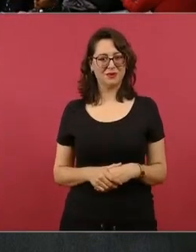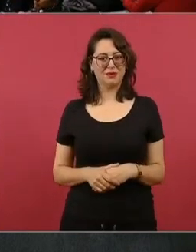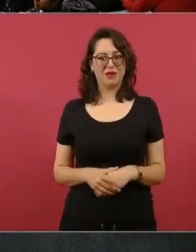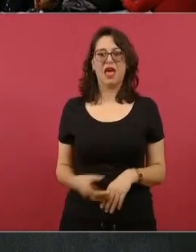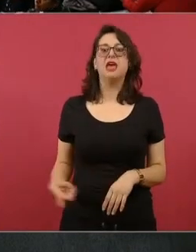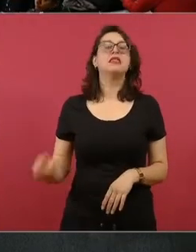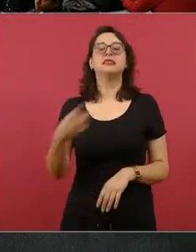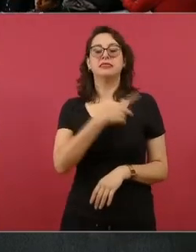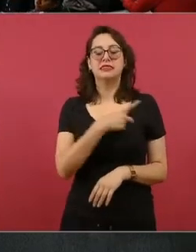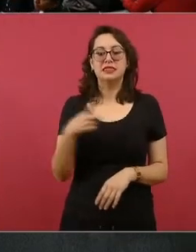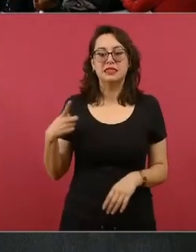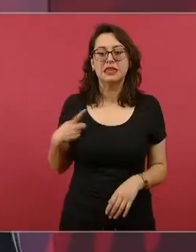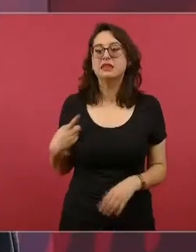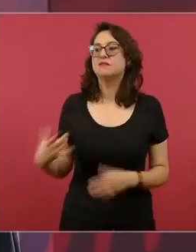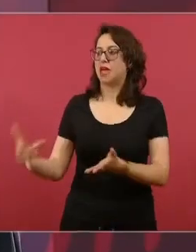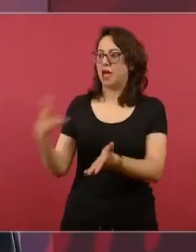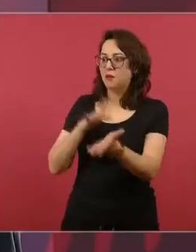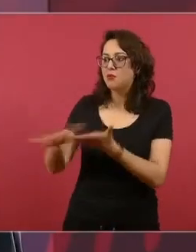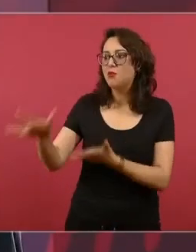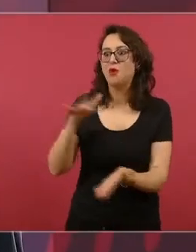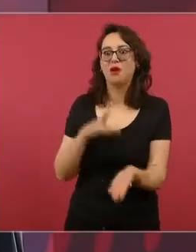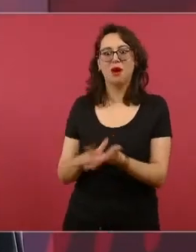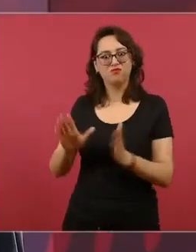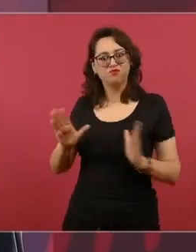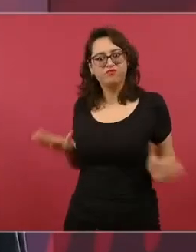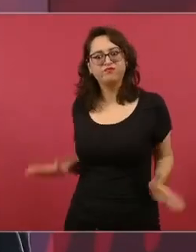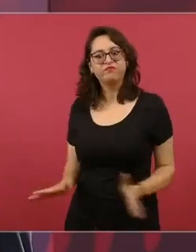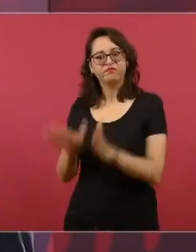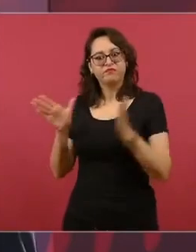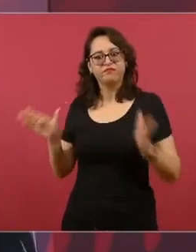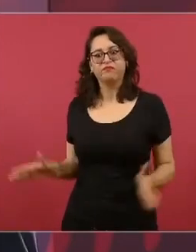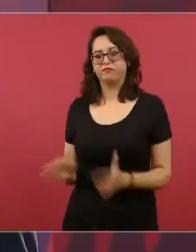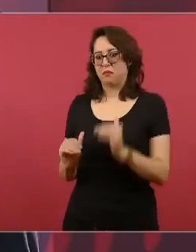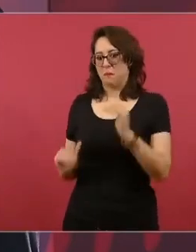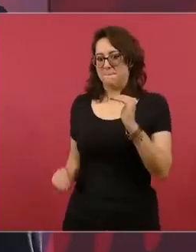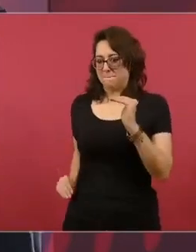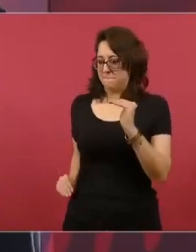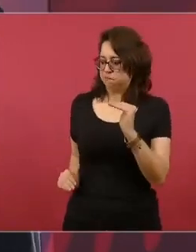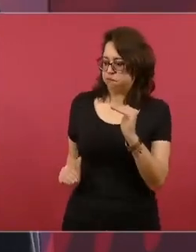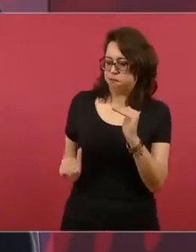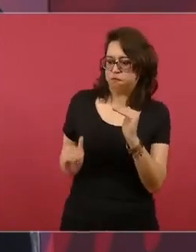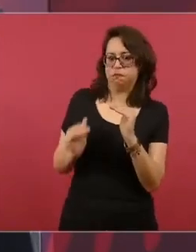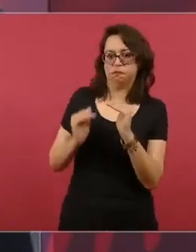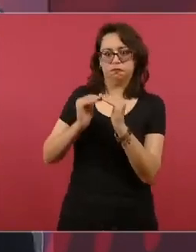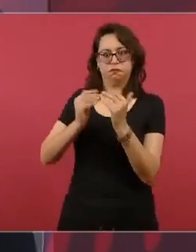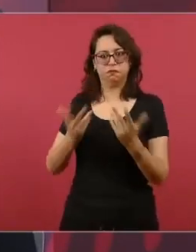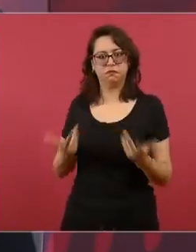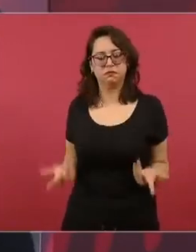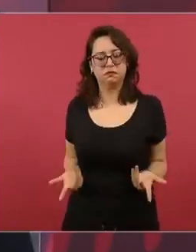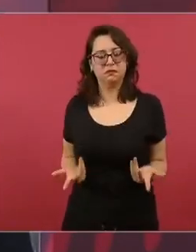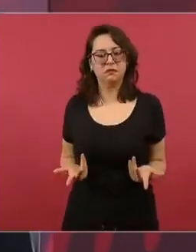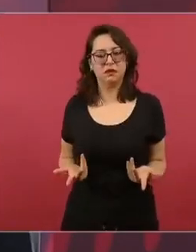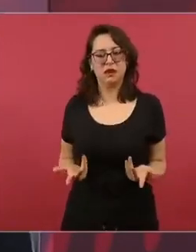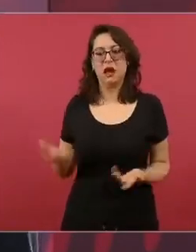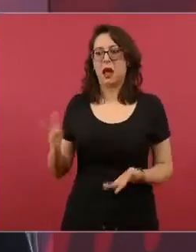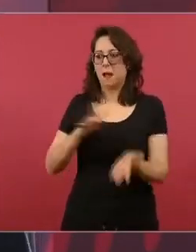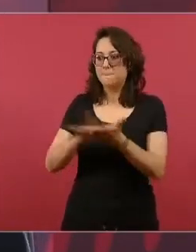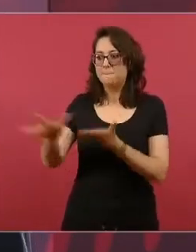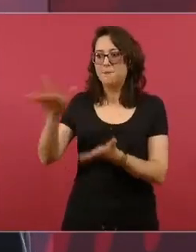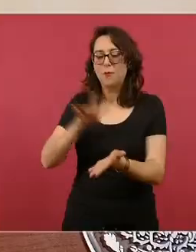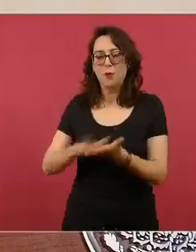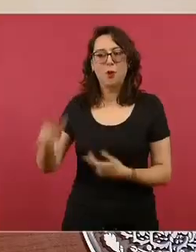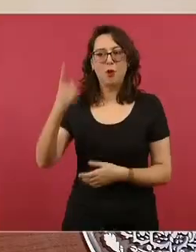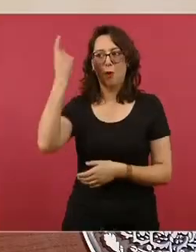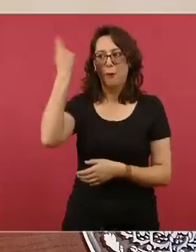hacer valer el derecho a la pensión, que desde hace muchísimos años se aplica en países